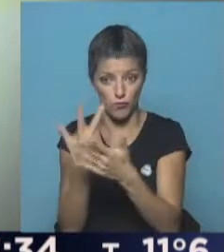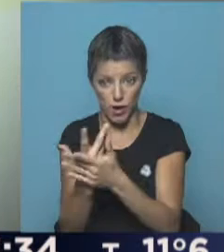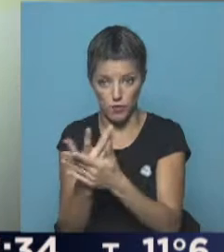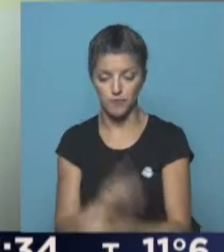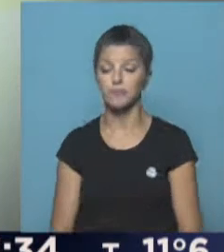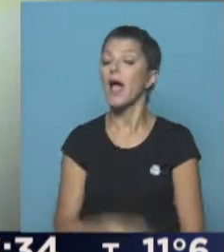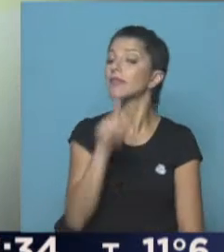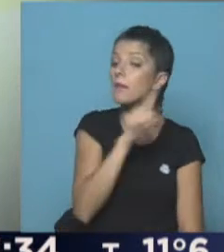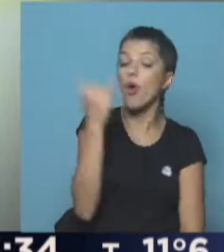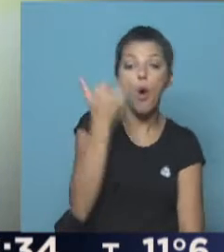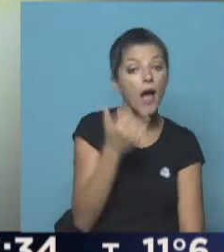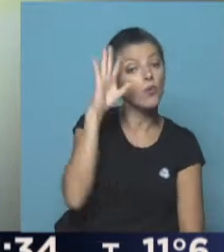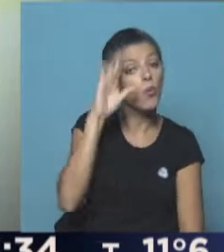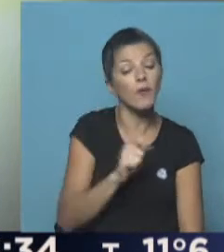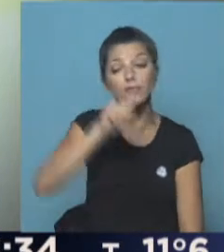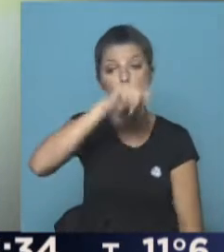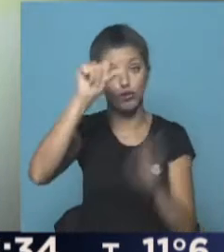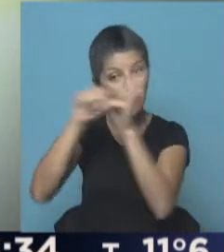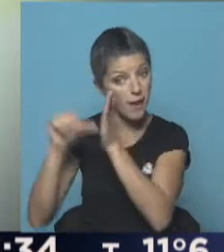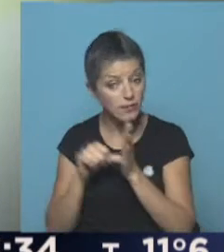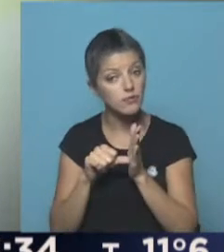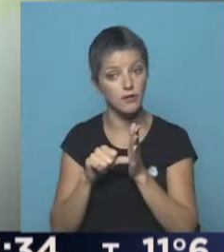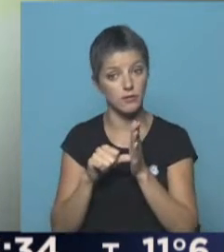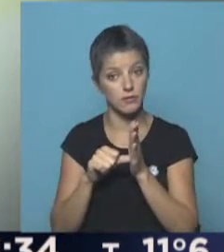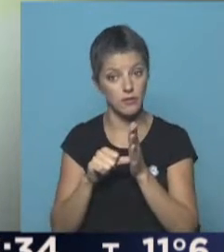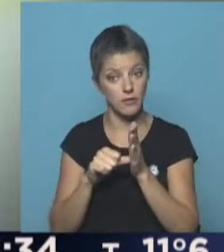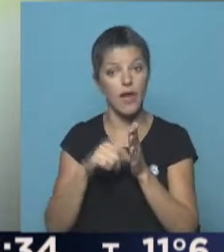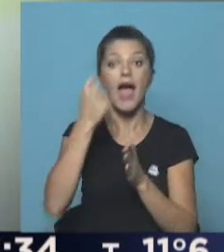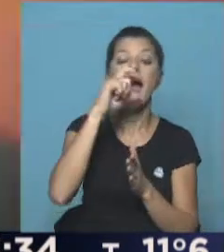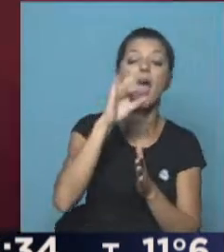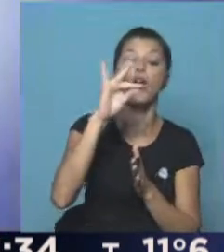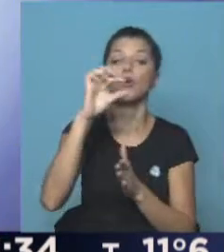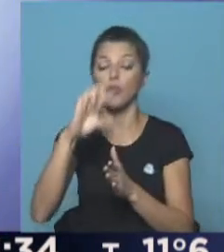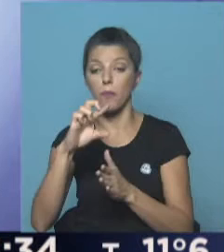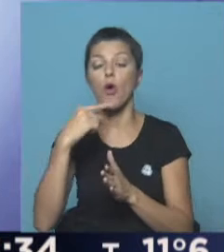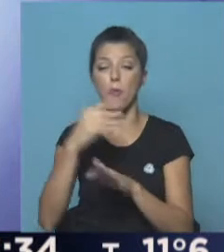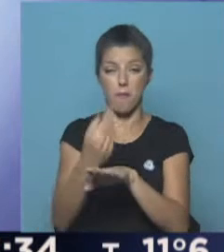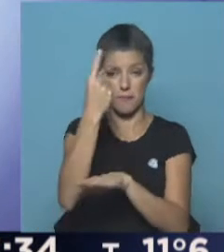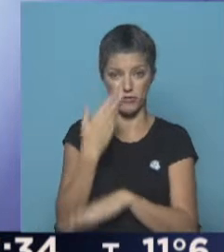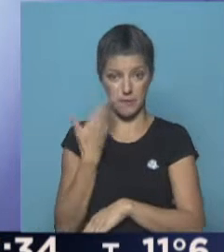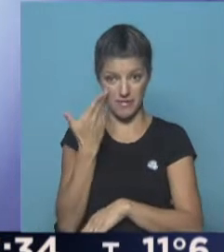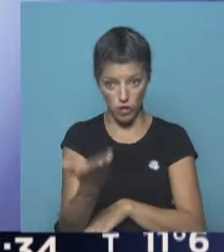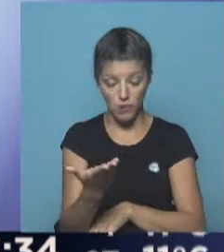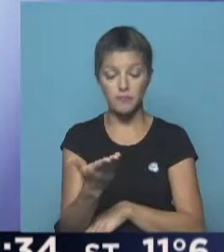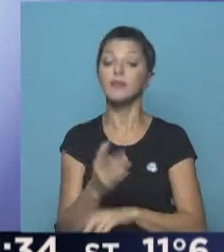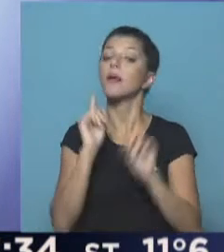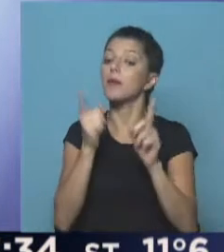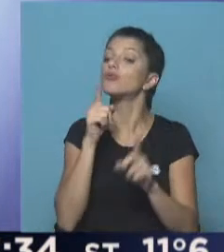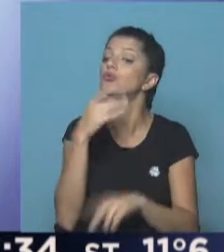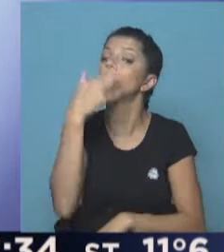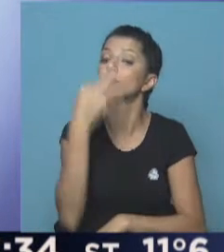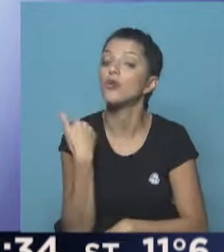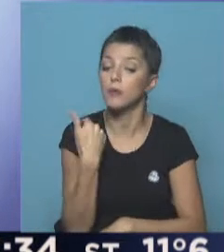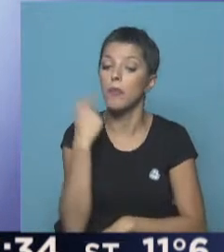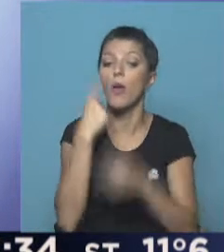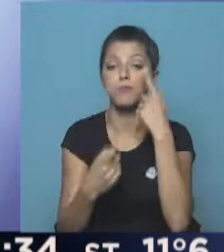Tampoco habrá jueces extranjeros en este organismo ad hoc, como se propuso inicialmente, y sus decisiones podrán ser